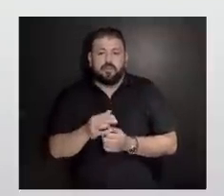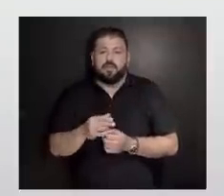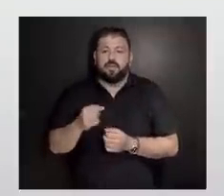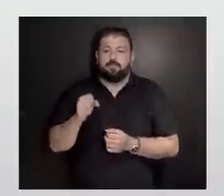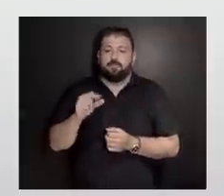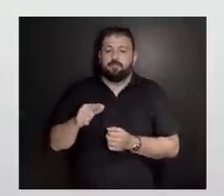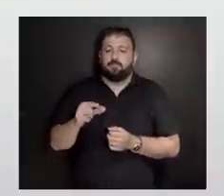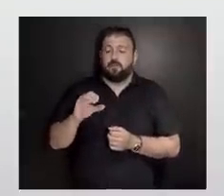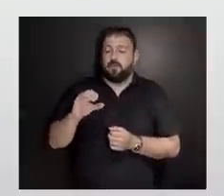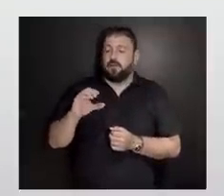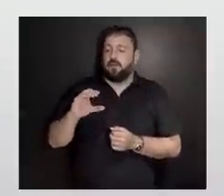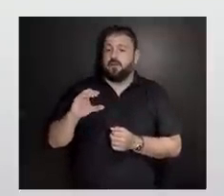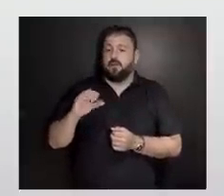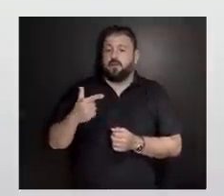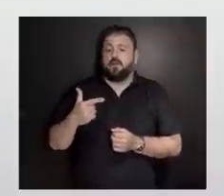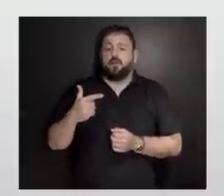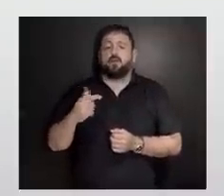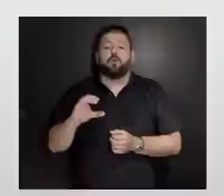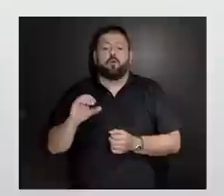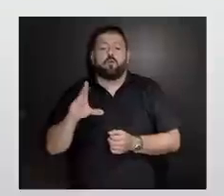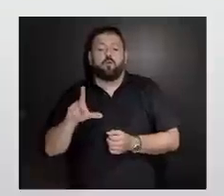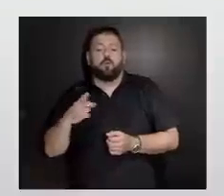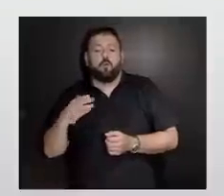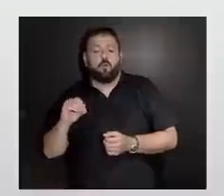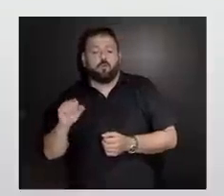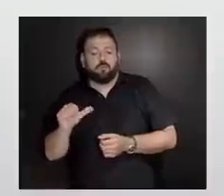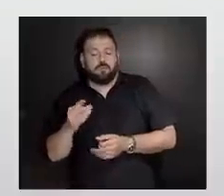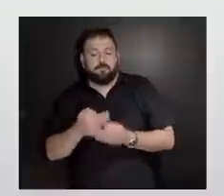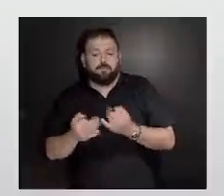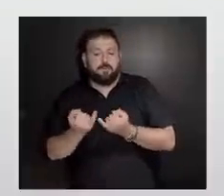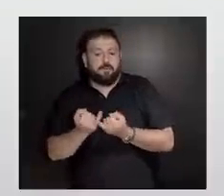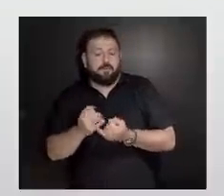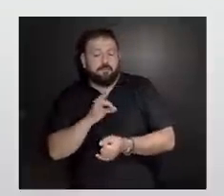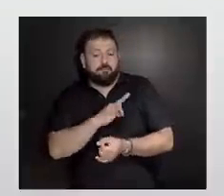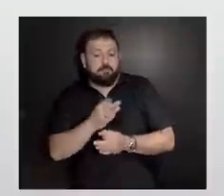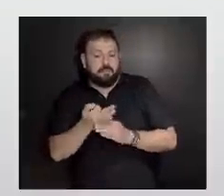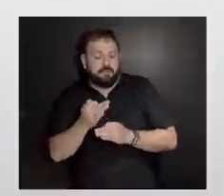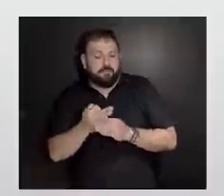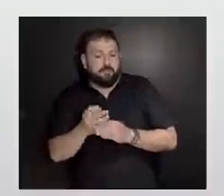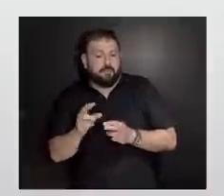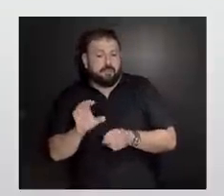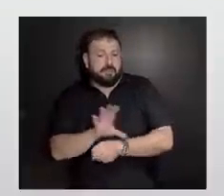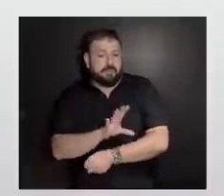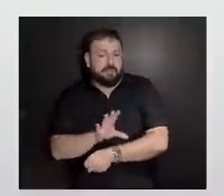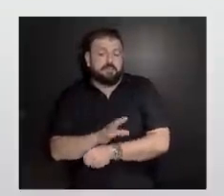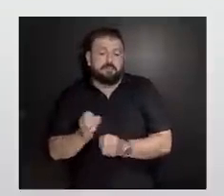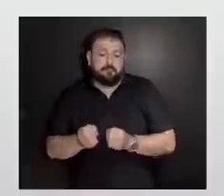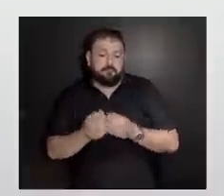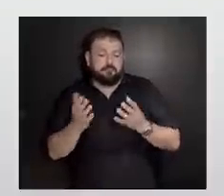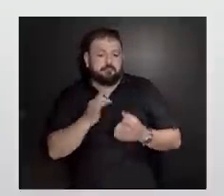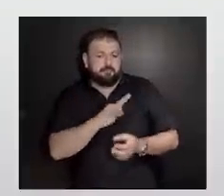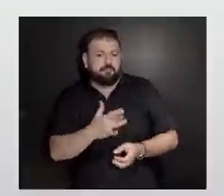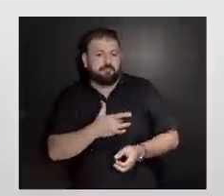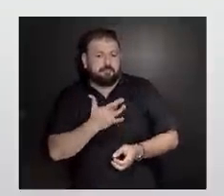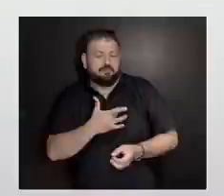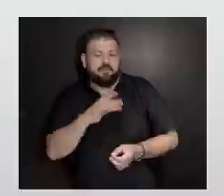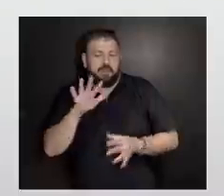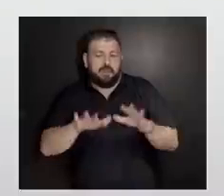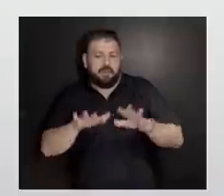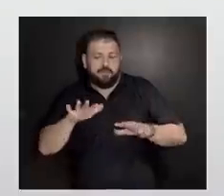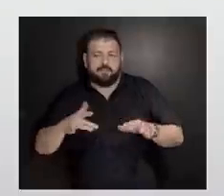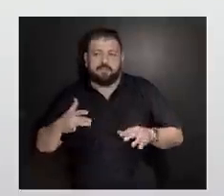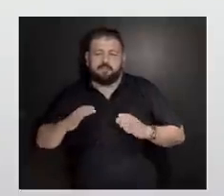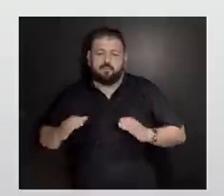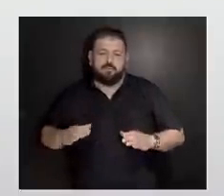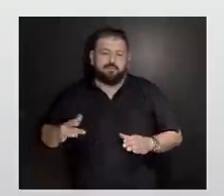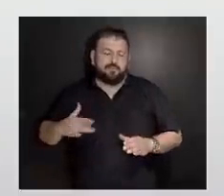fuente de energía, puede haber fatiga, nuestro cuerpo no está recibiendo este aporte de energía, entonces pues obviamente se va a sentir cansado, puede haber